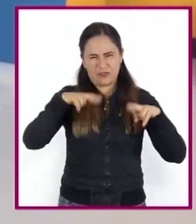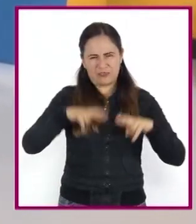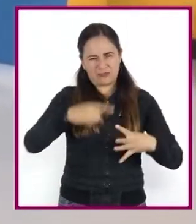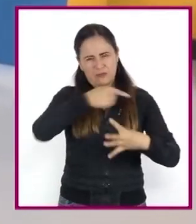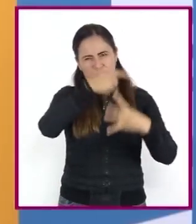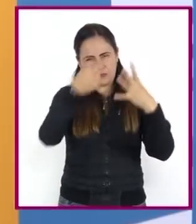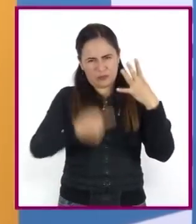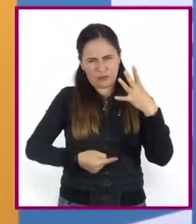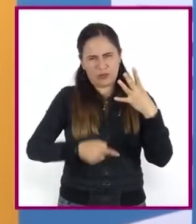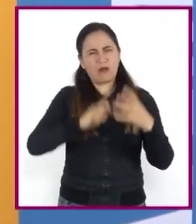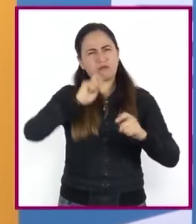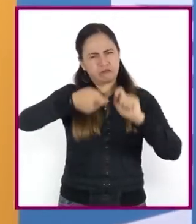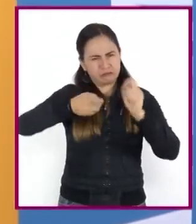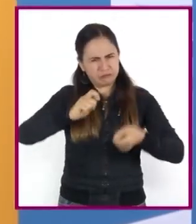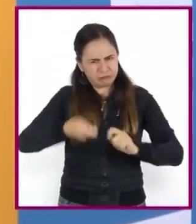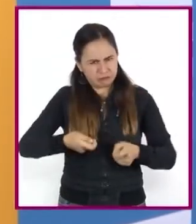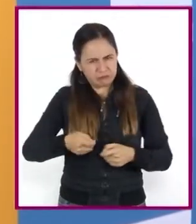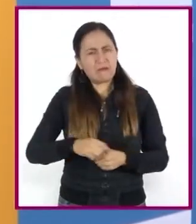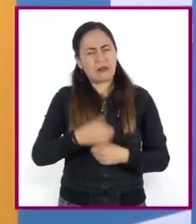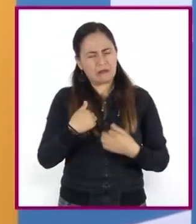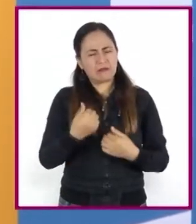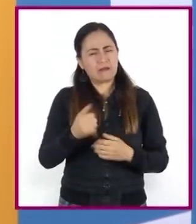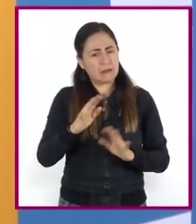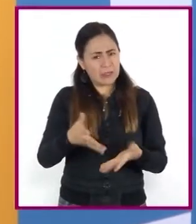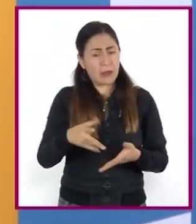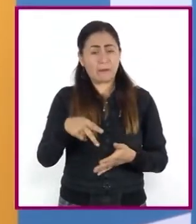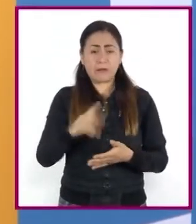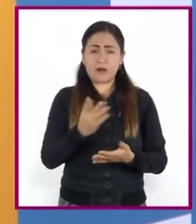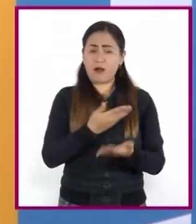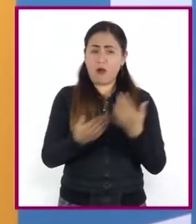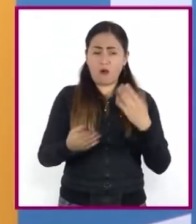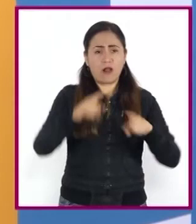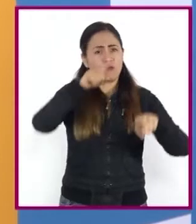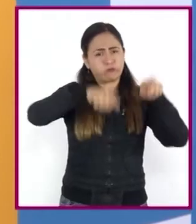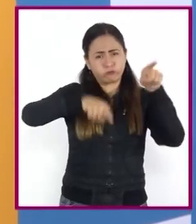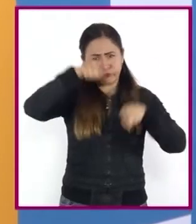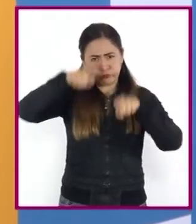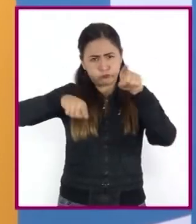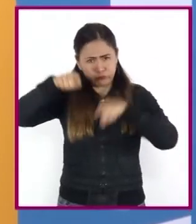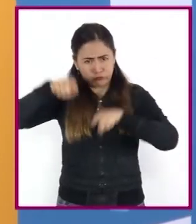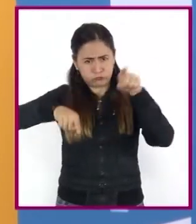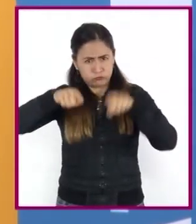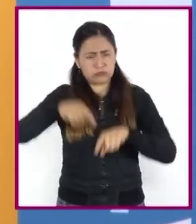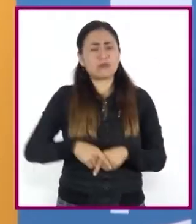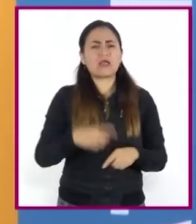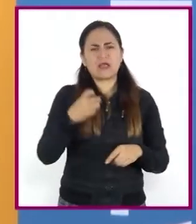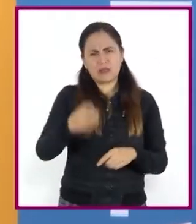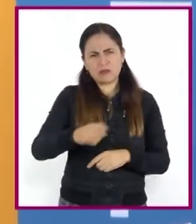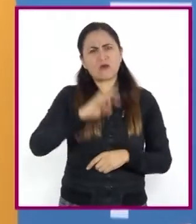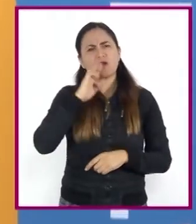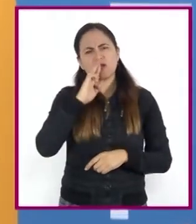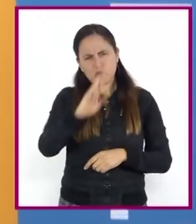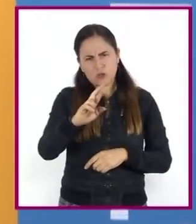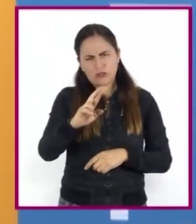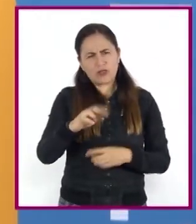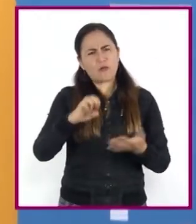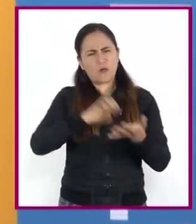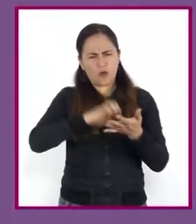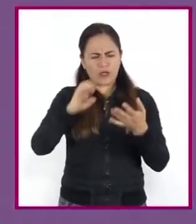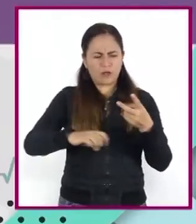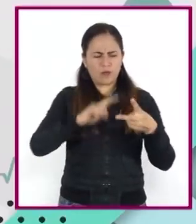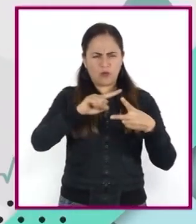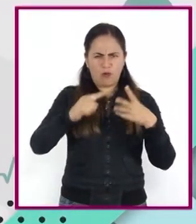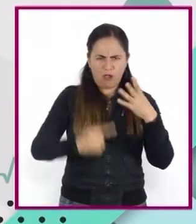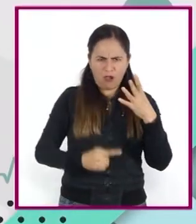de gráficas. Analizar la información concentrada en gráficas de barras nos permite dar respuesta a algunas interrogantes, como por